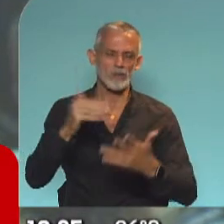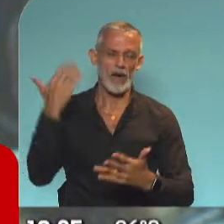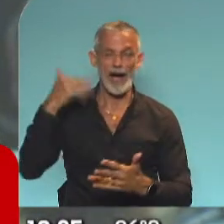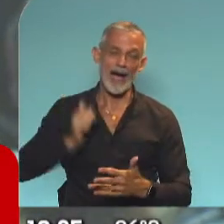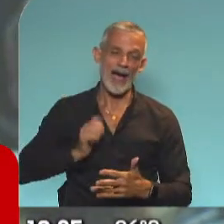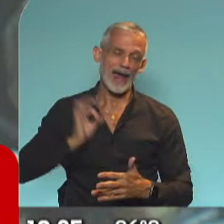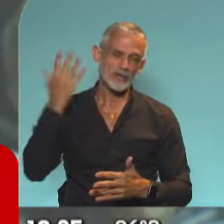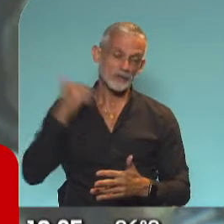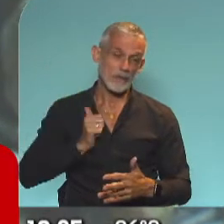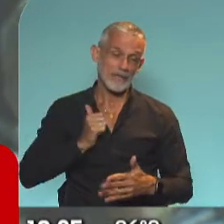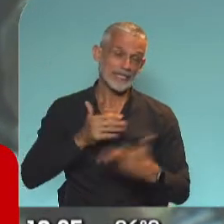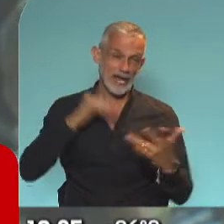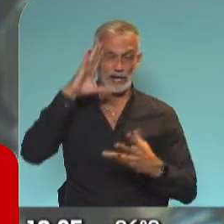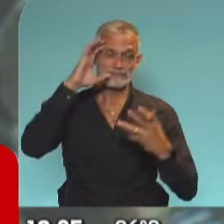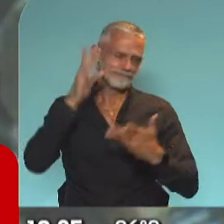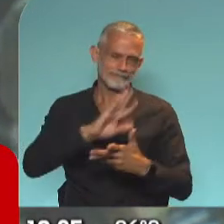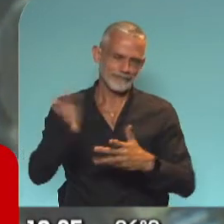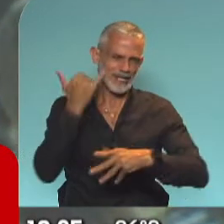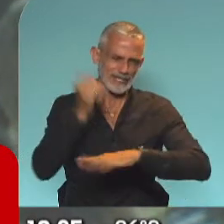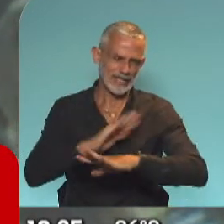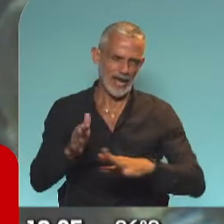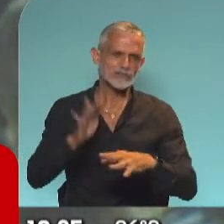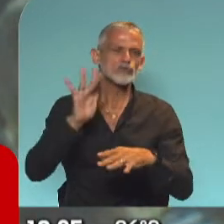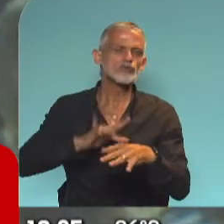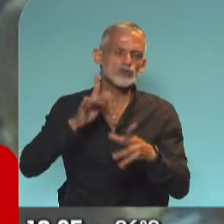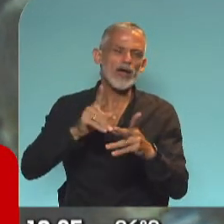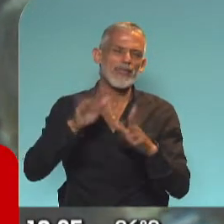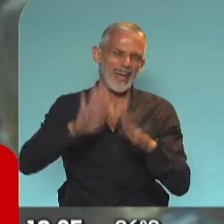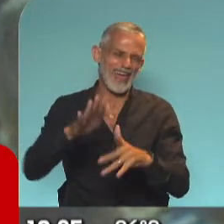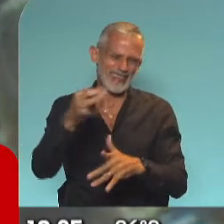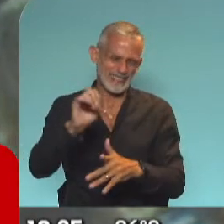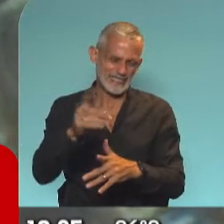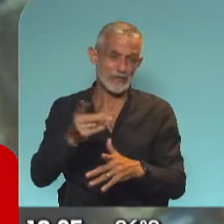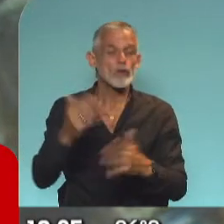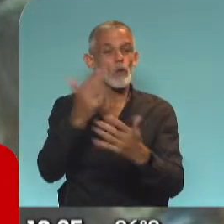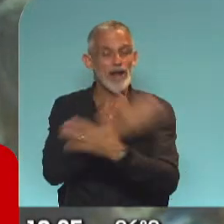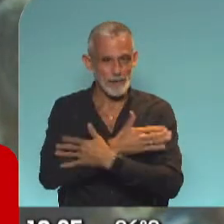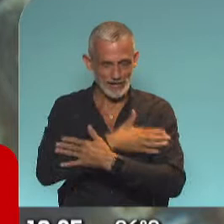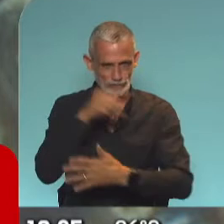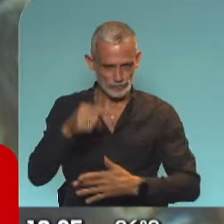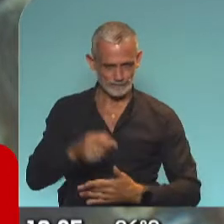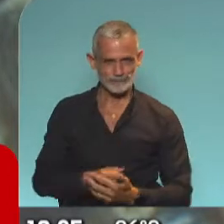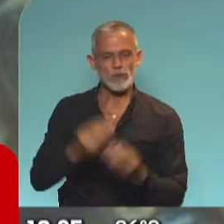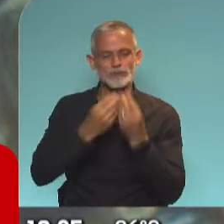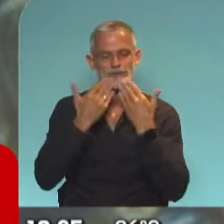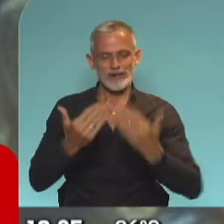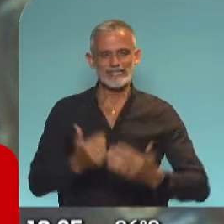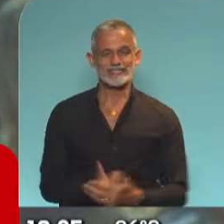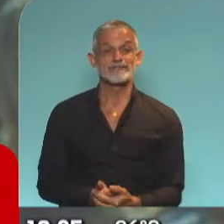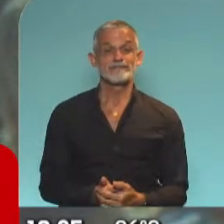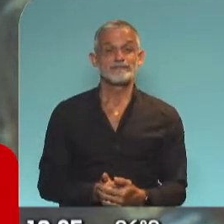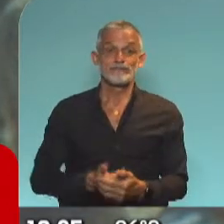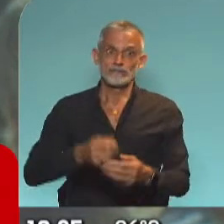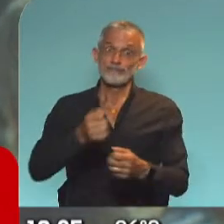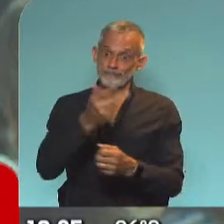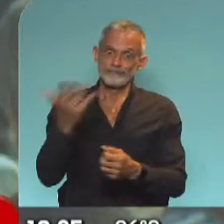Se le agrega es un toque de queda y hay que dejarse embromar. Claro. Doctor, le mandamos un abrazo desde aquí. Muchísimas gracias. Hasta luego. Los números